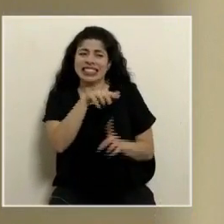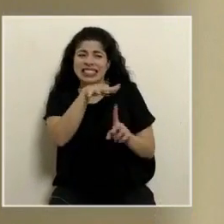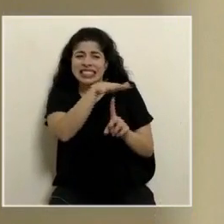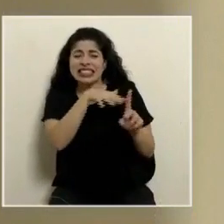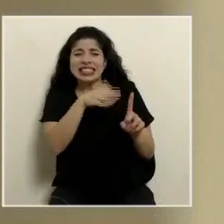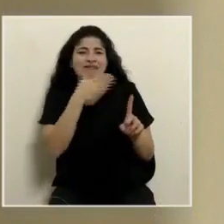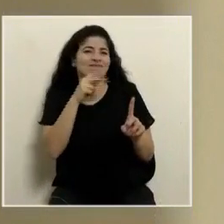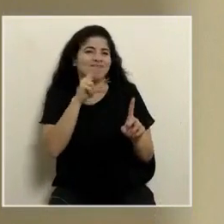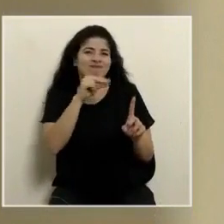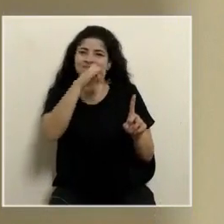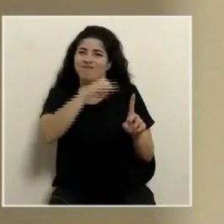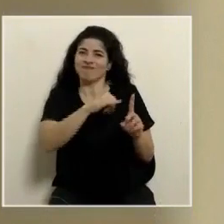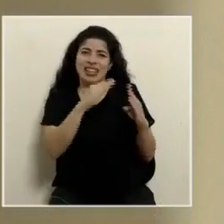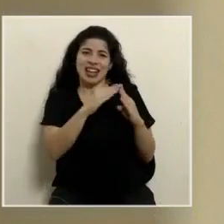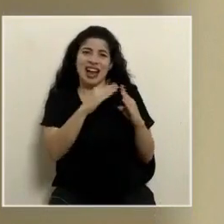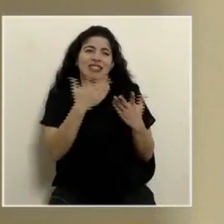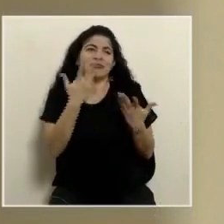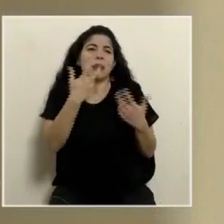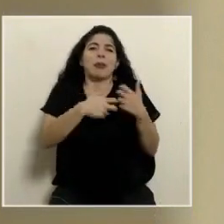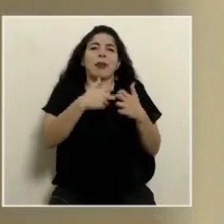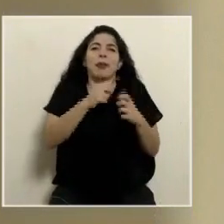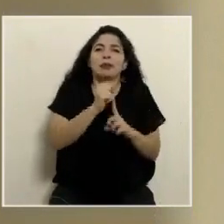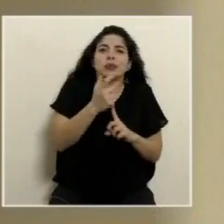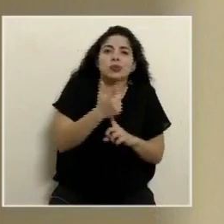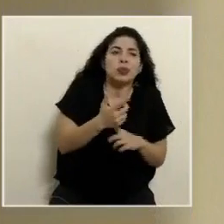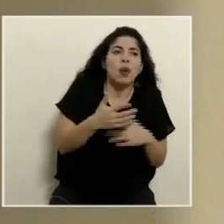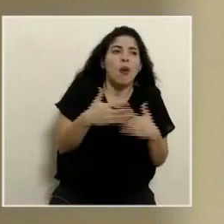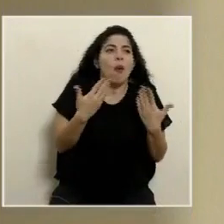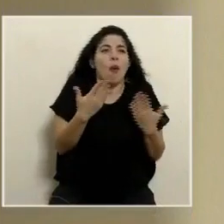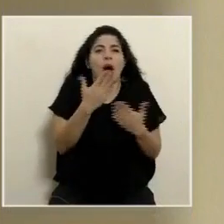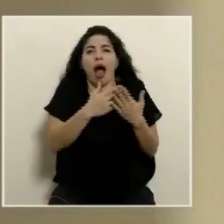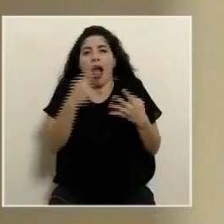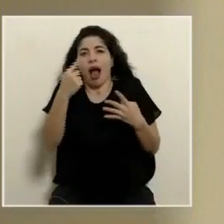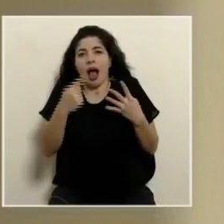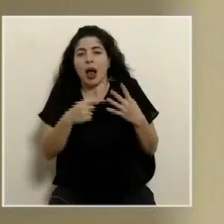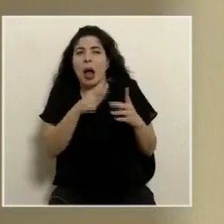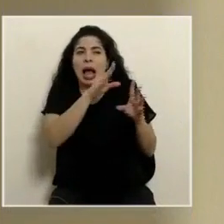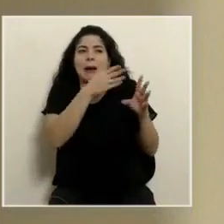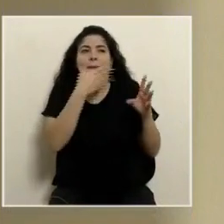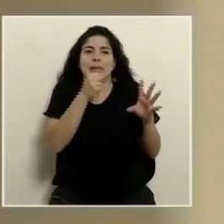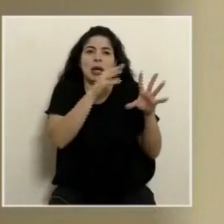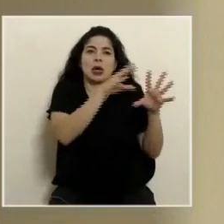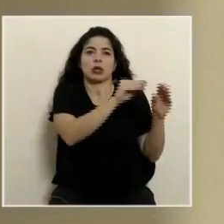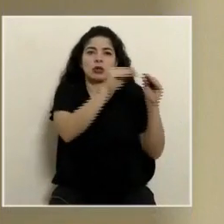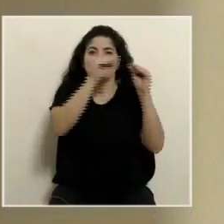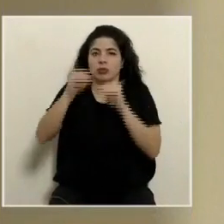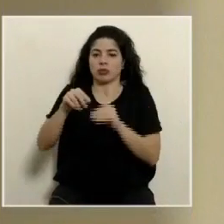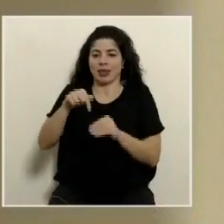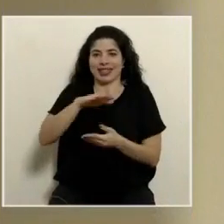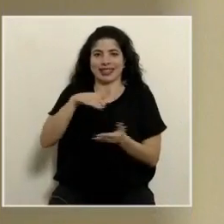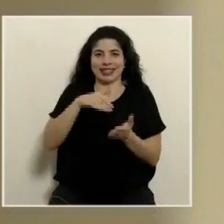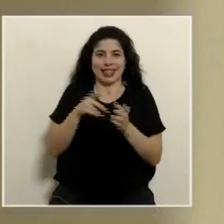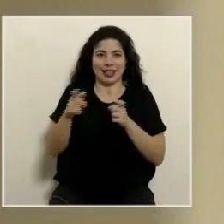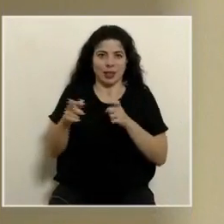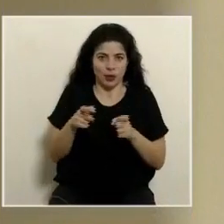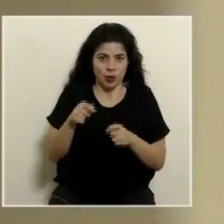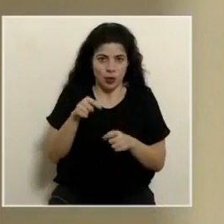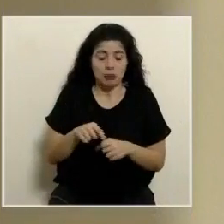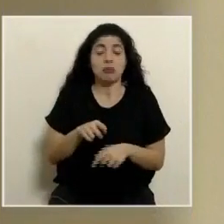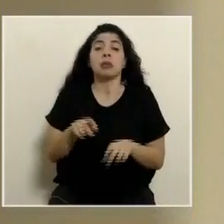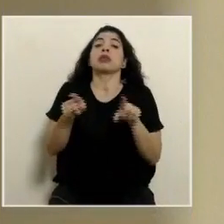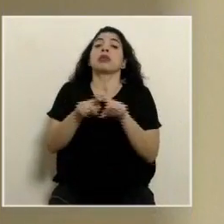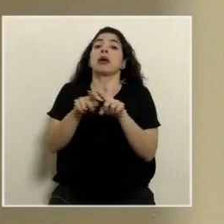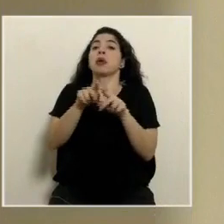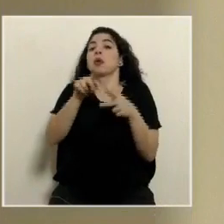casa, puede tener razones sociales para esto, esa persona puede ser trasladada a uno de estos centros de contención. Y